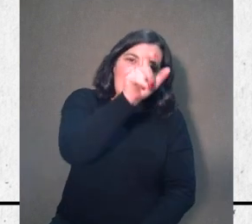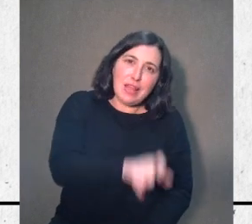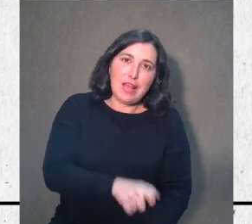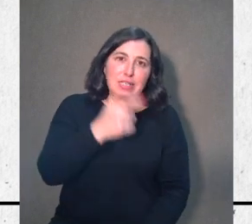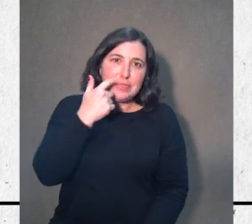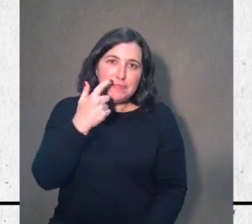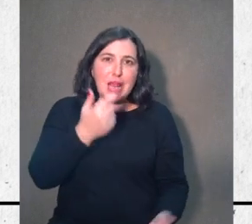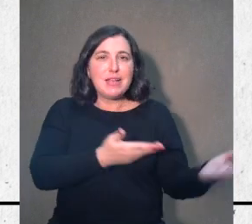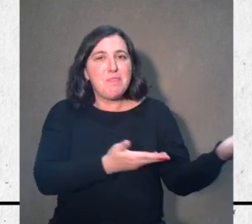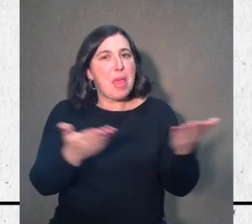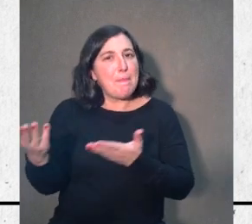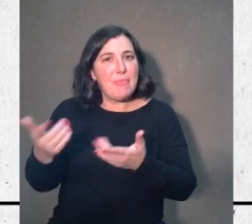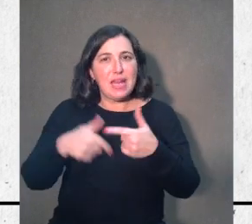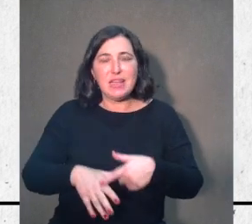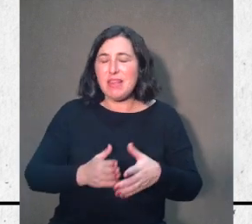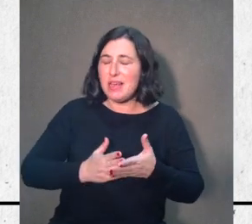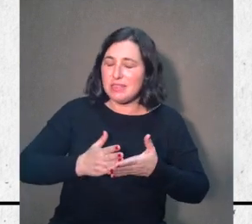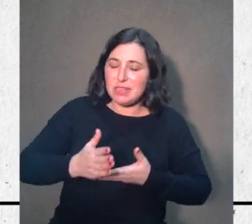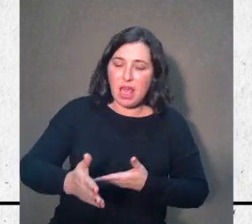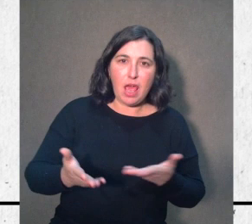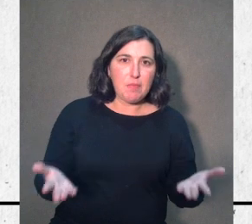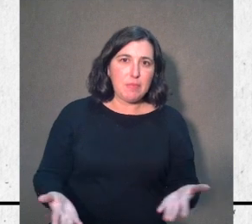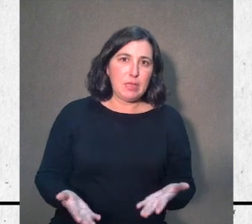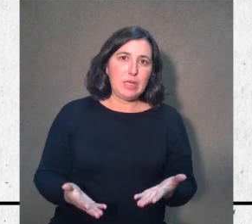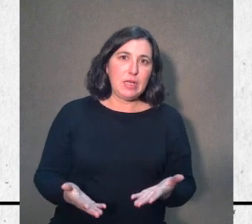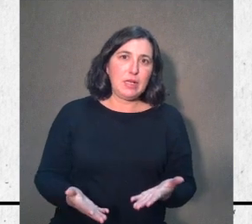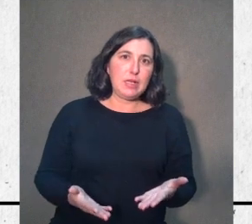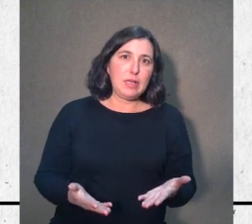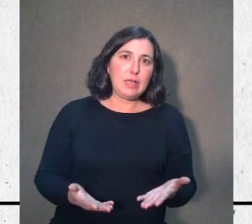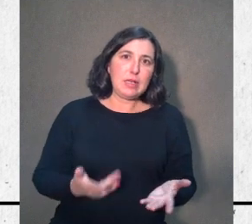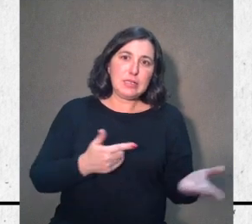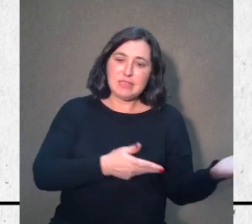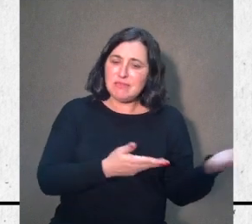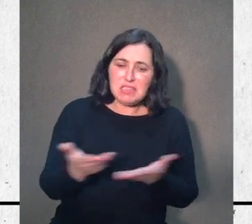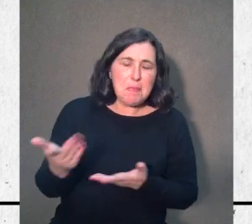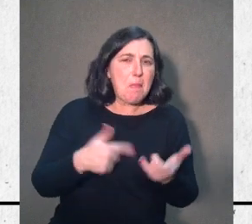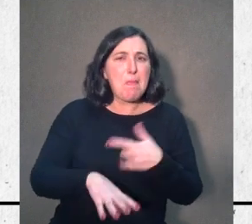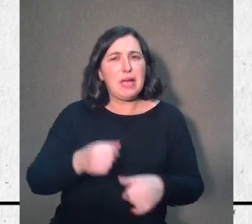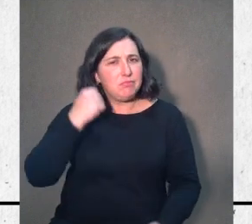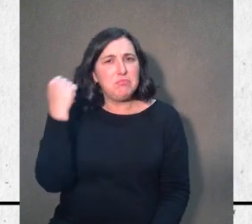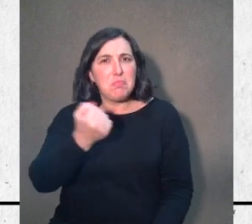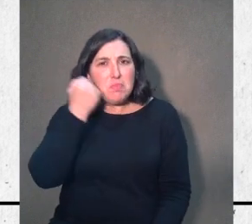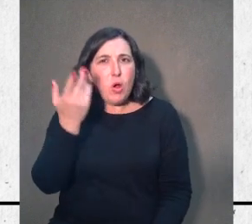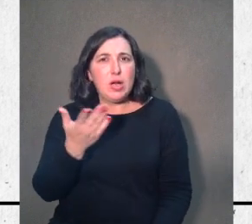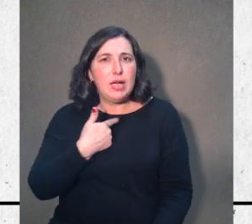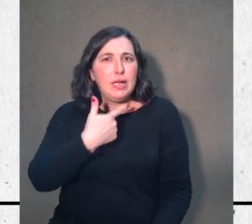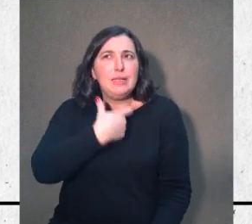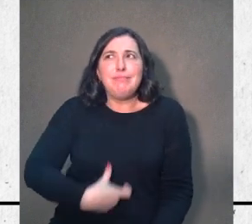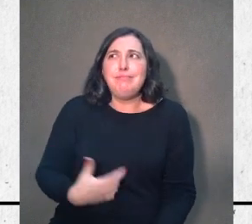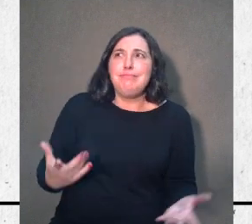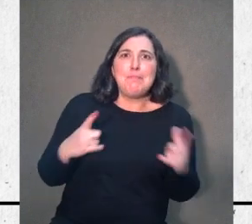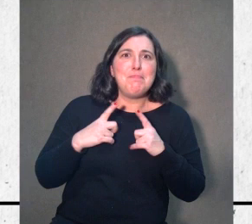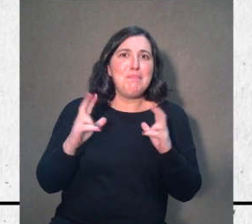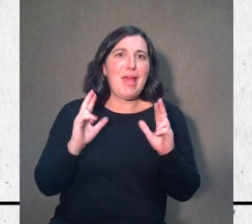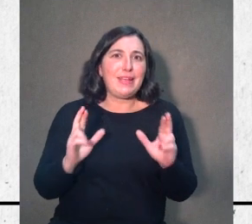el que llegaba era siempre bienvenido. Eso es muy importante cuando uno está mucha expectativa, ¿no? Cuando es chico, o sea, yo no me